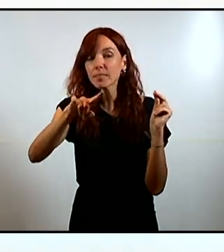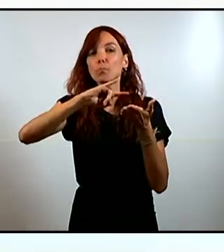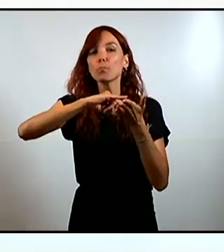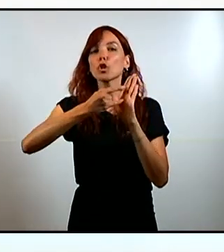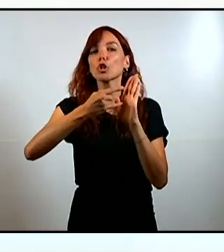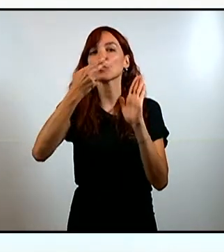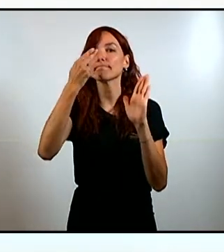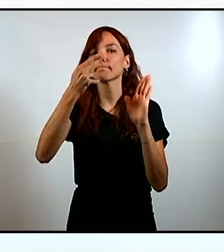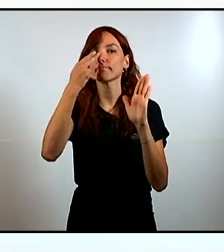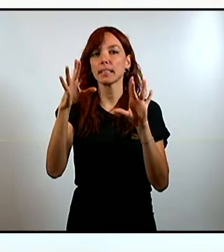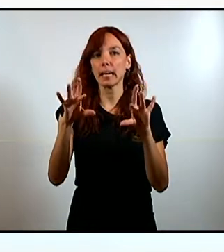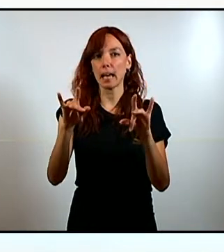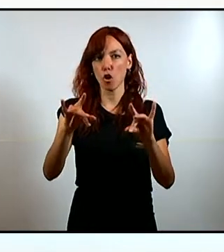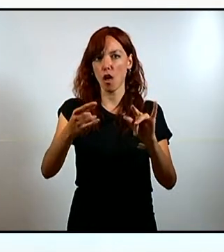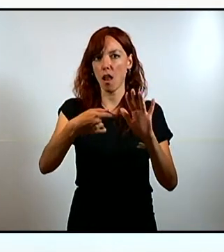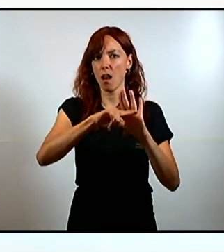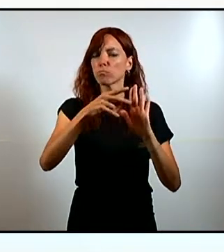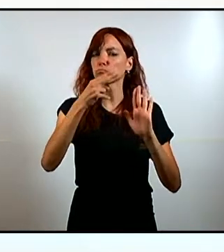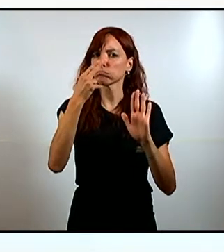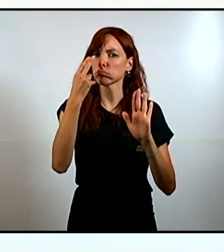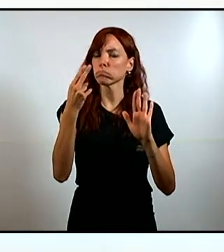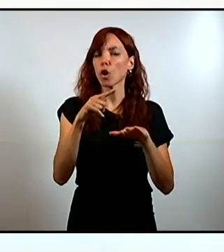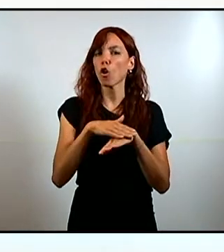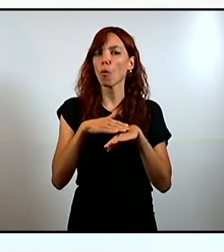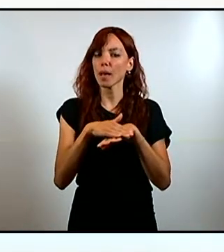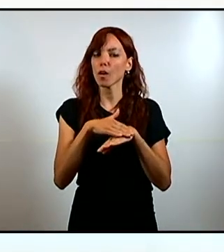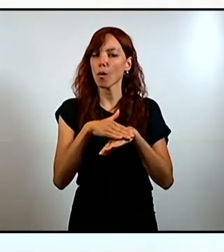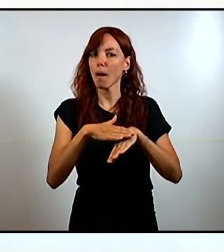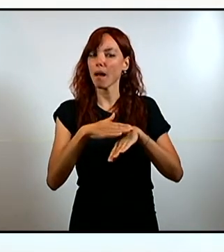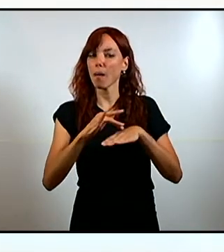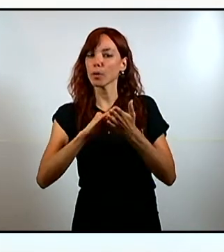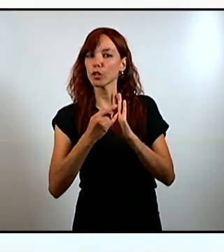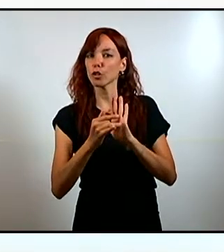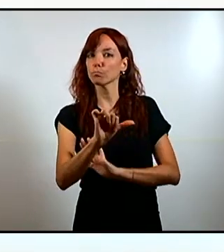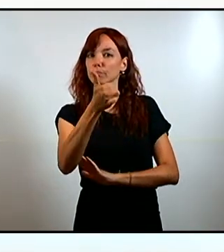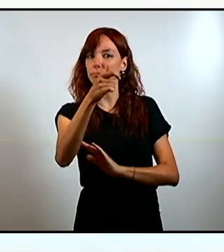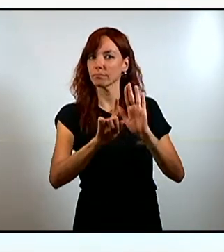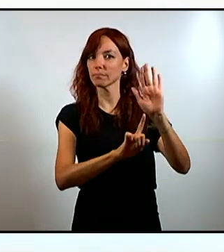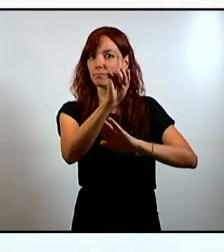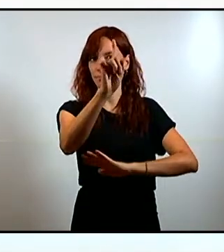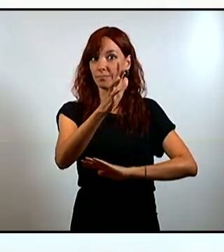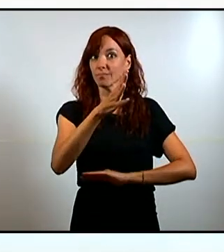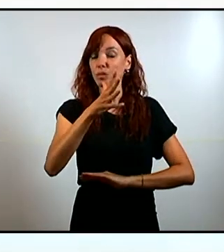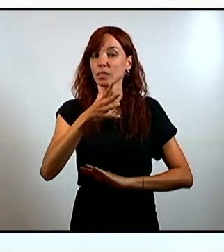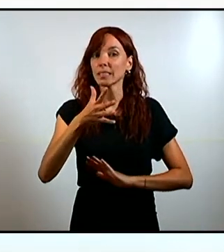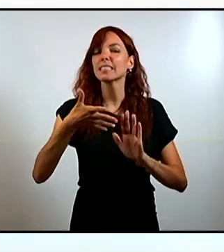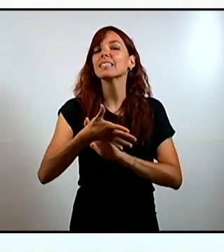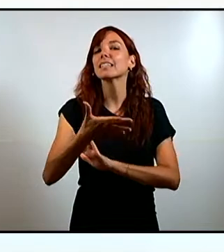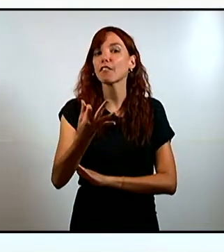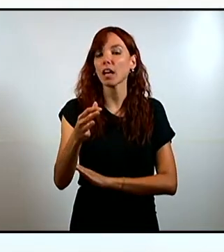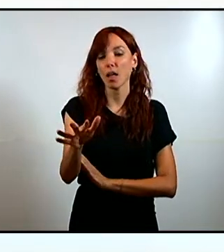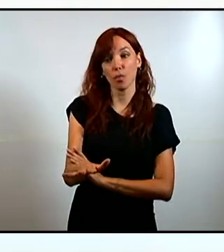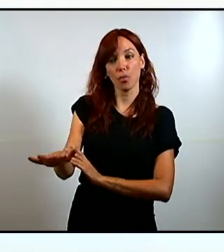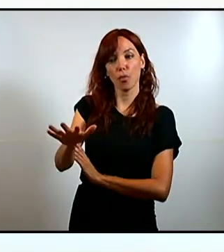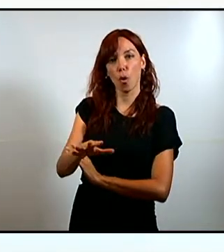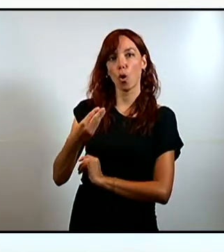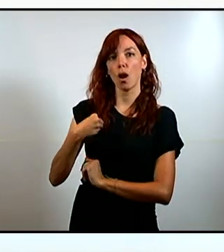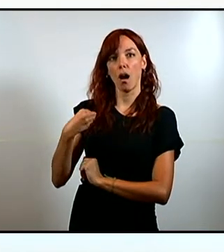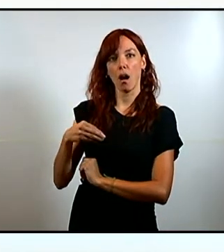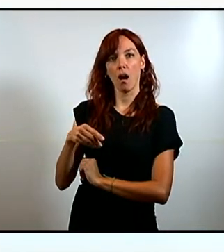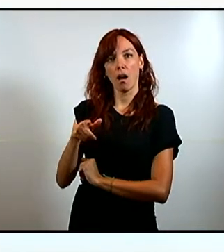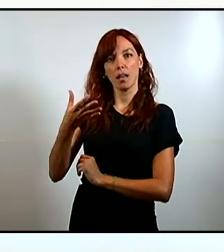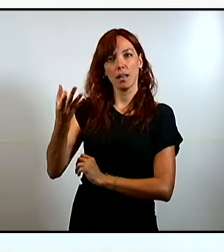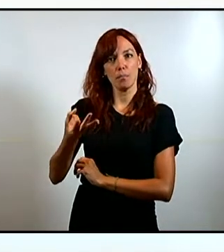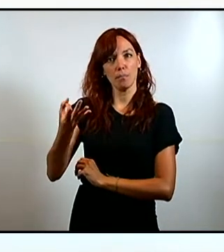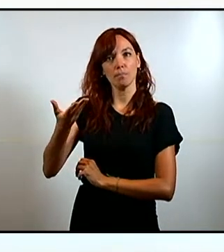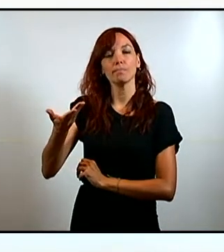regional, interesa mucho a este Gobierno que este proyecto salga adelante por el significado que tiene en estas tierras el fijar